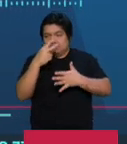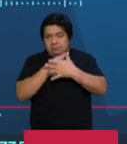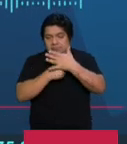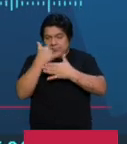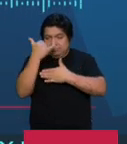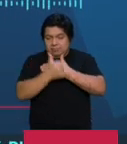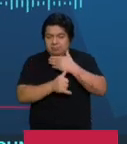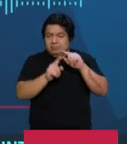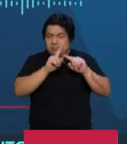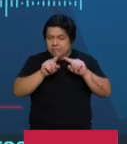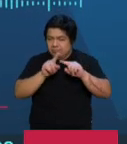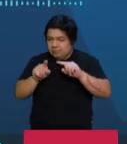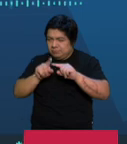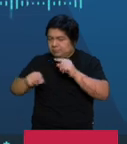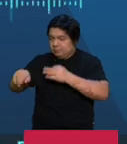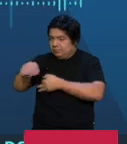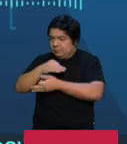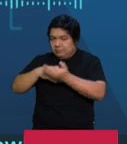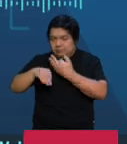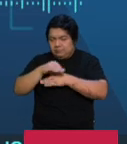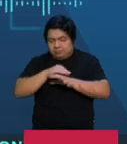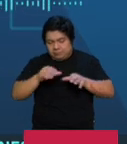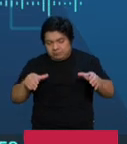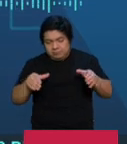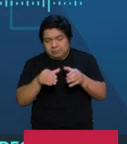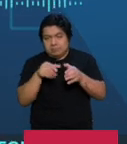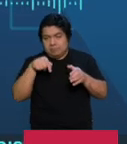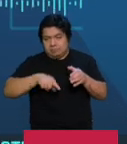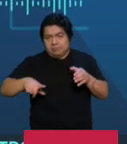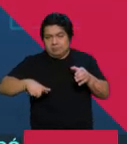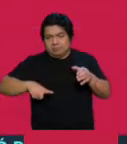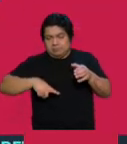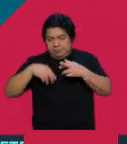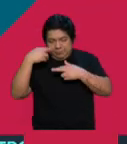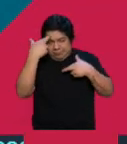en todas las dependencias de la administración.